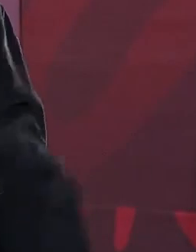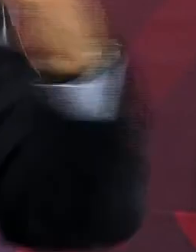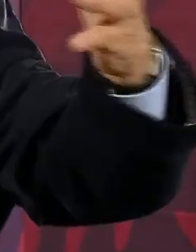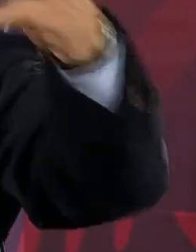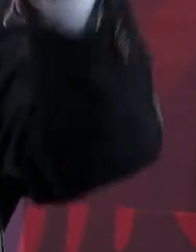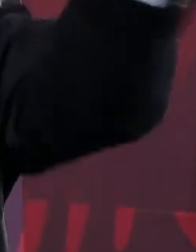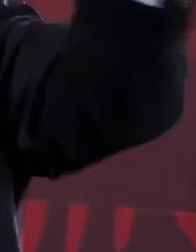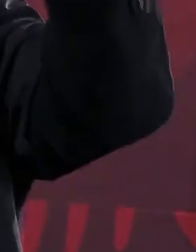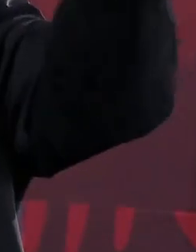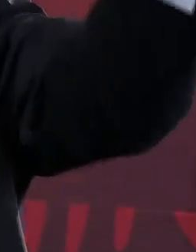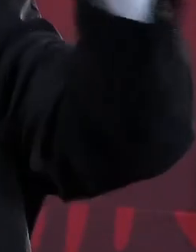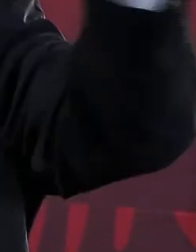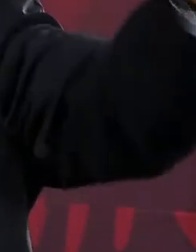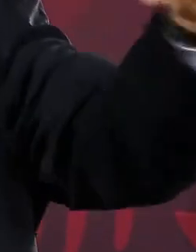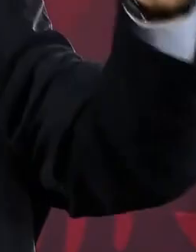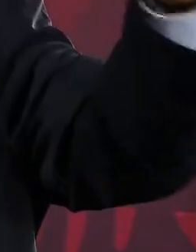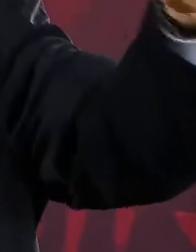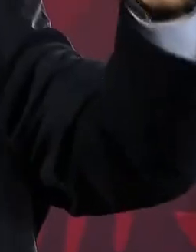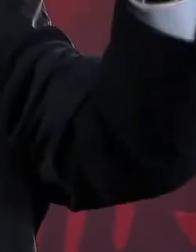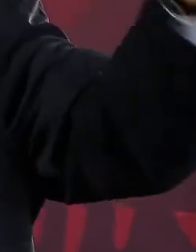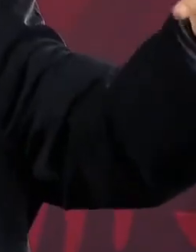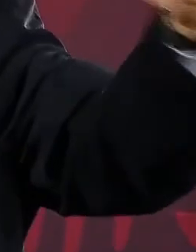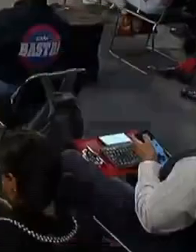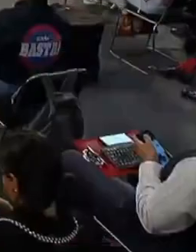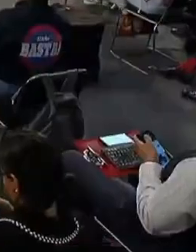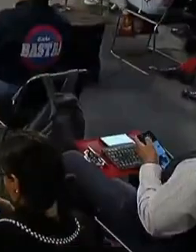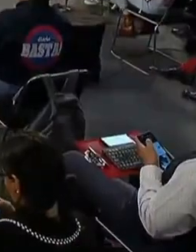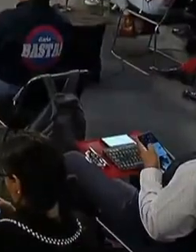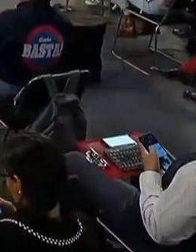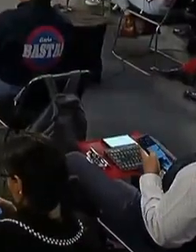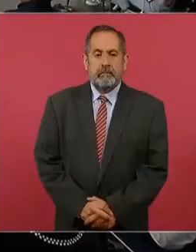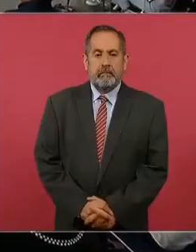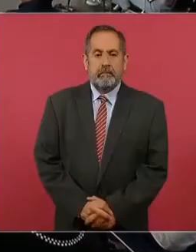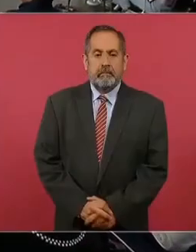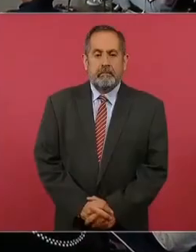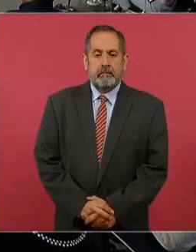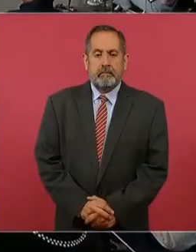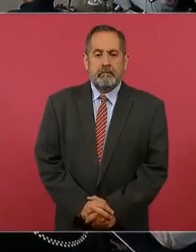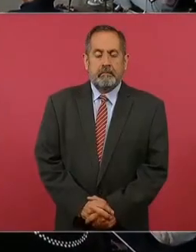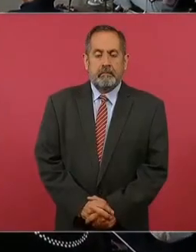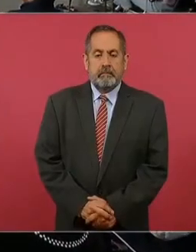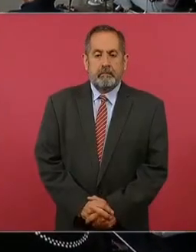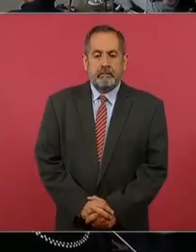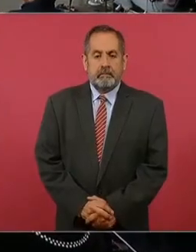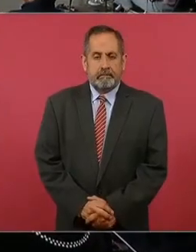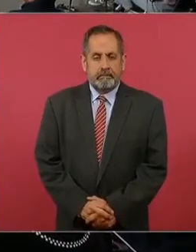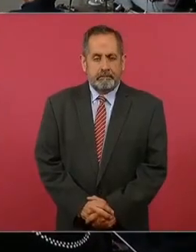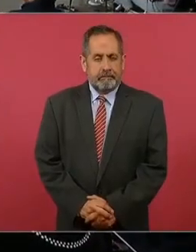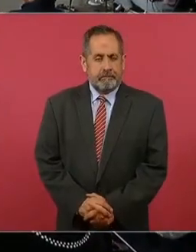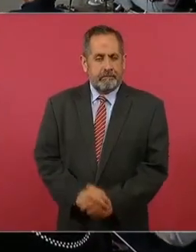si no ha sido por la economía informal y por la migración,